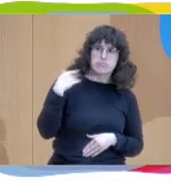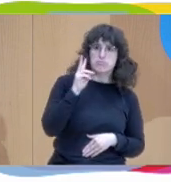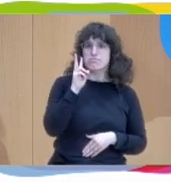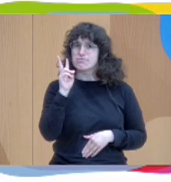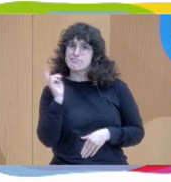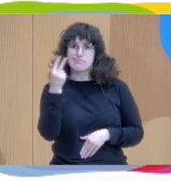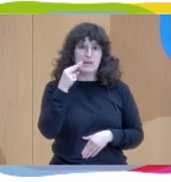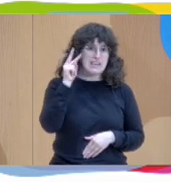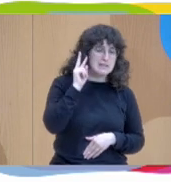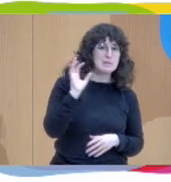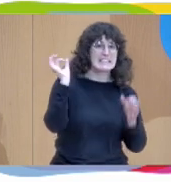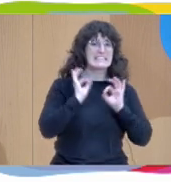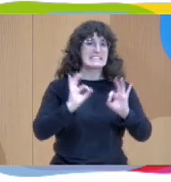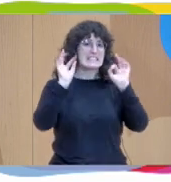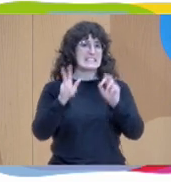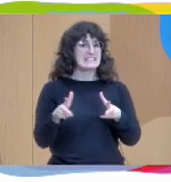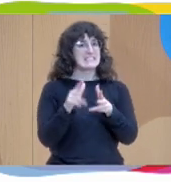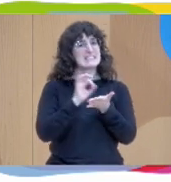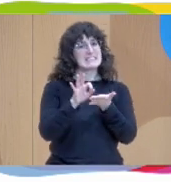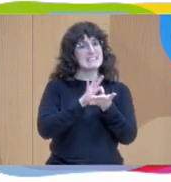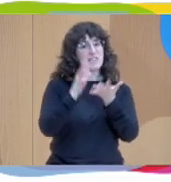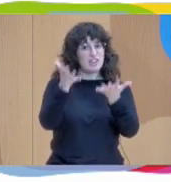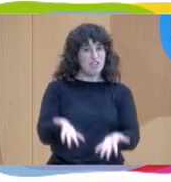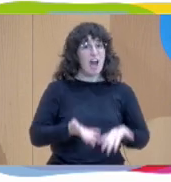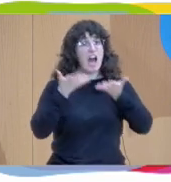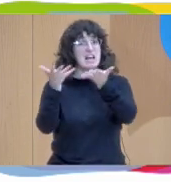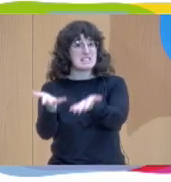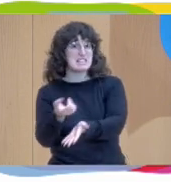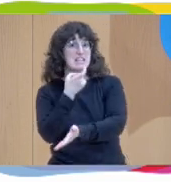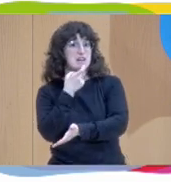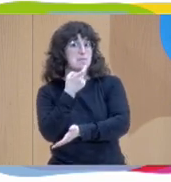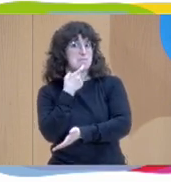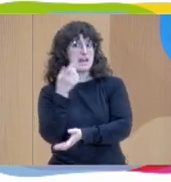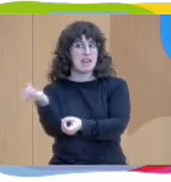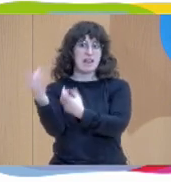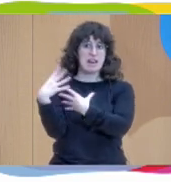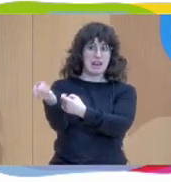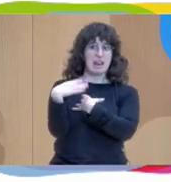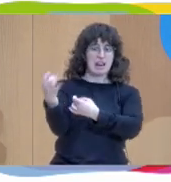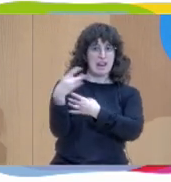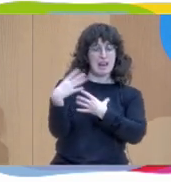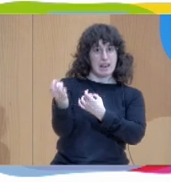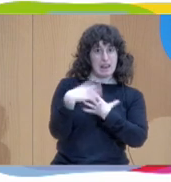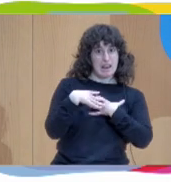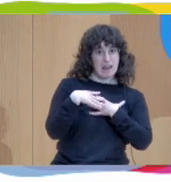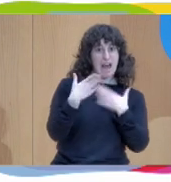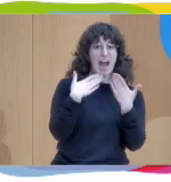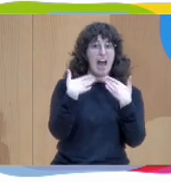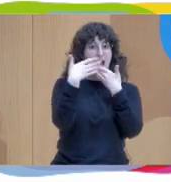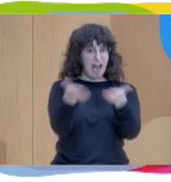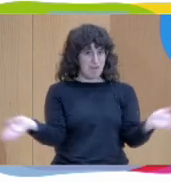todo en los servicios asistenciales de Finlandia a partir de la información que nos había llegado sobre el diogo